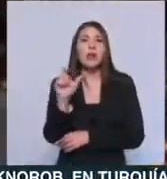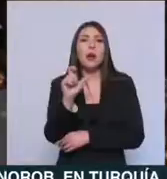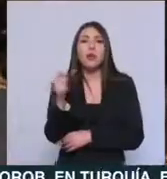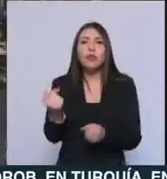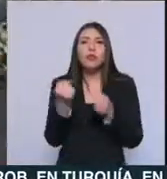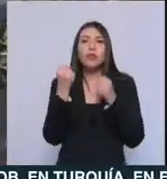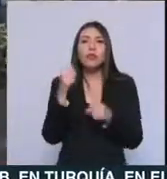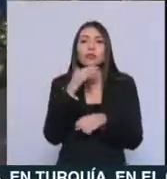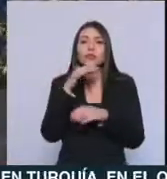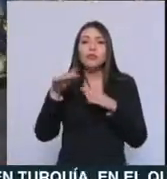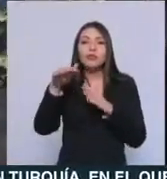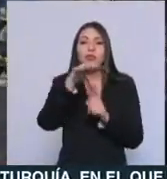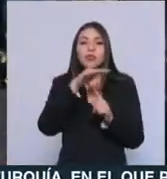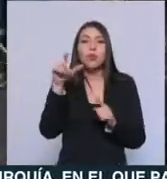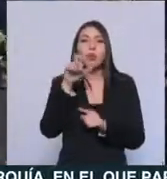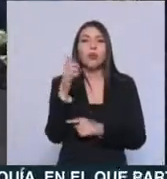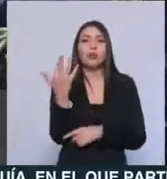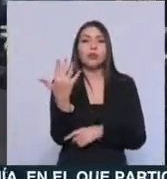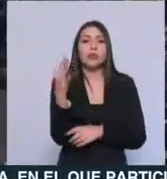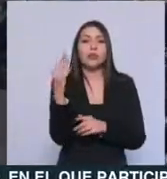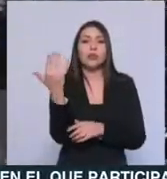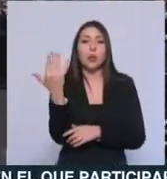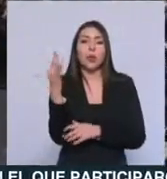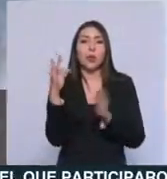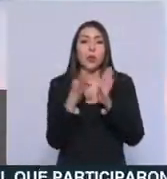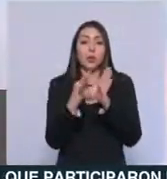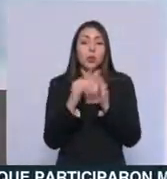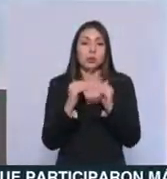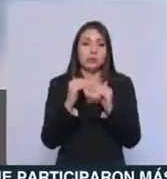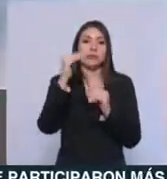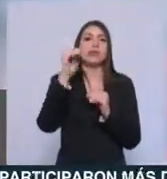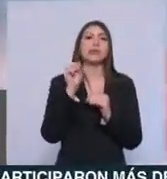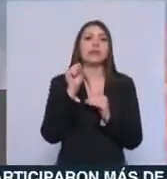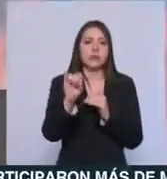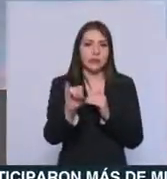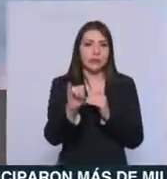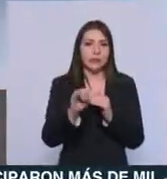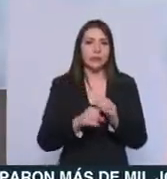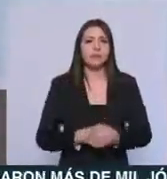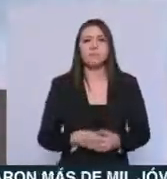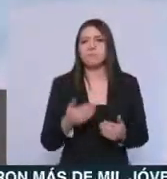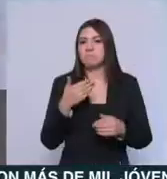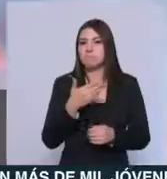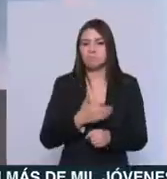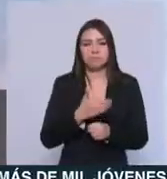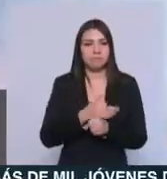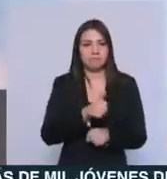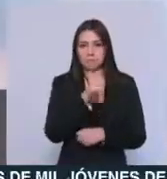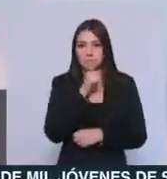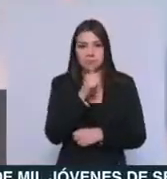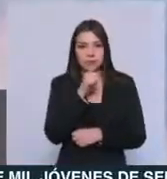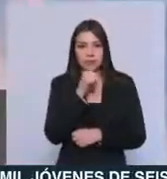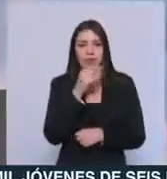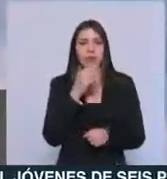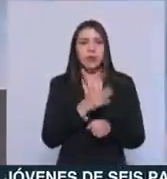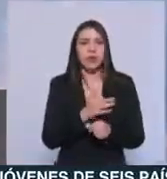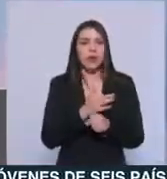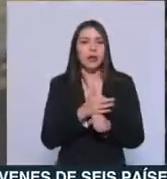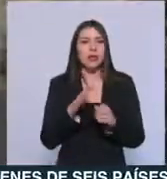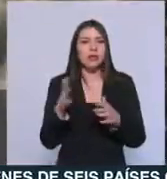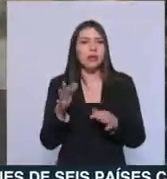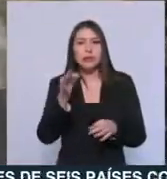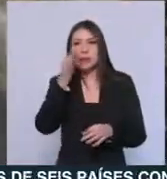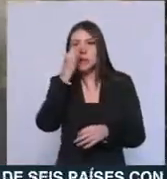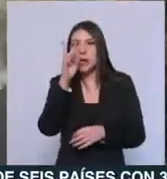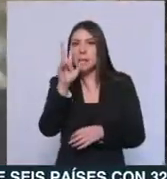un 150 partículas. No hemos llegado ahí, sin embargo, hemos estado en la